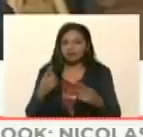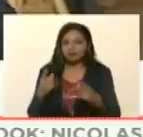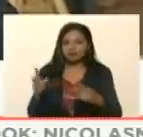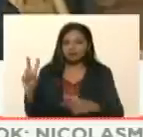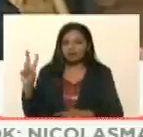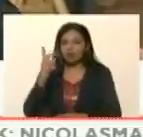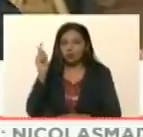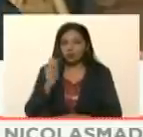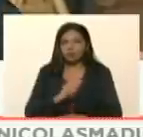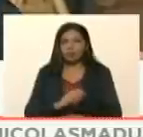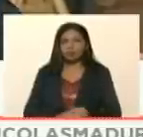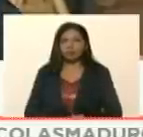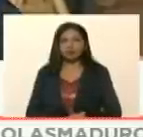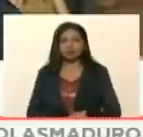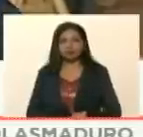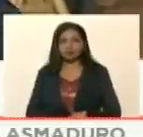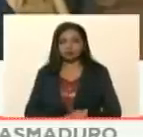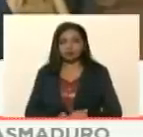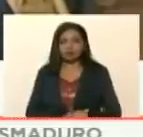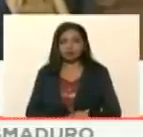segundo semestre ya,